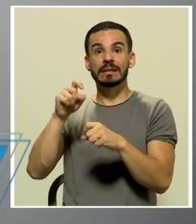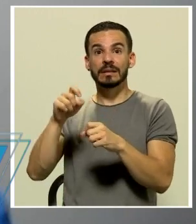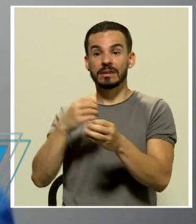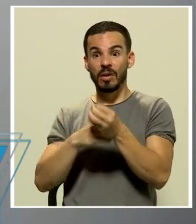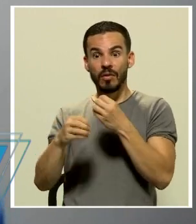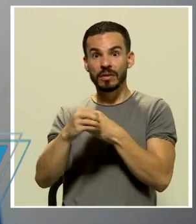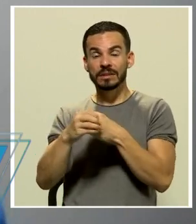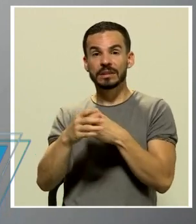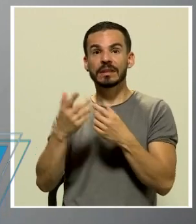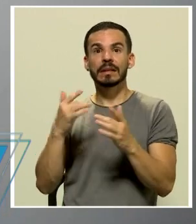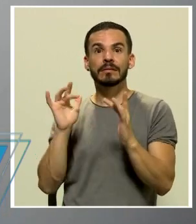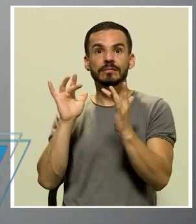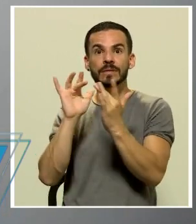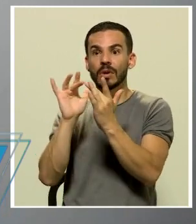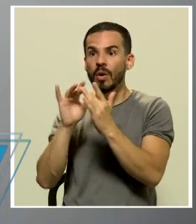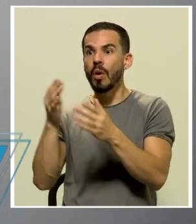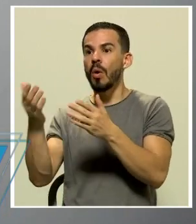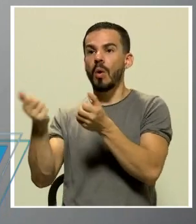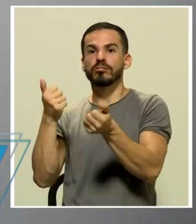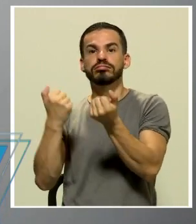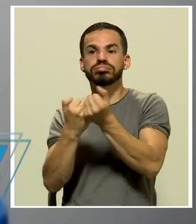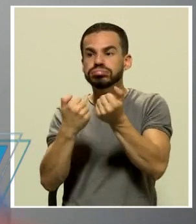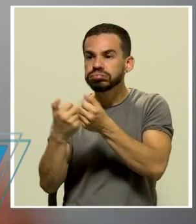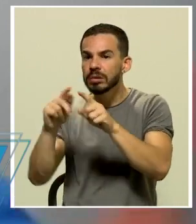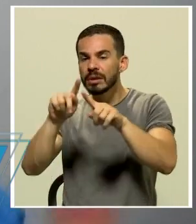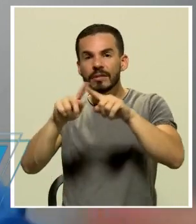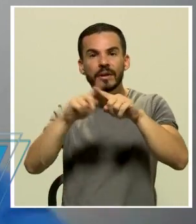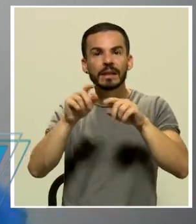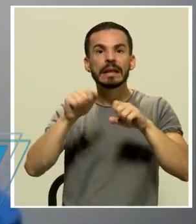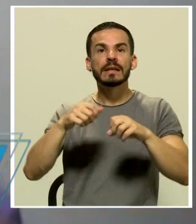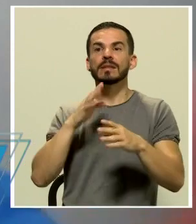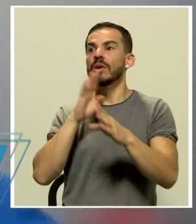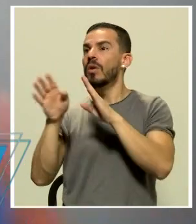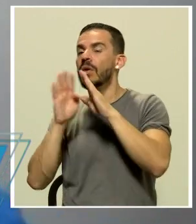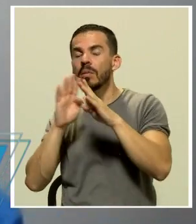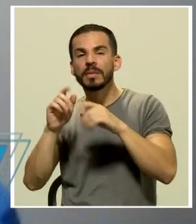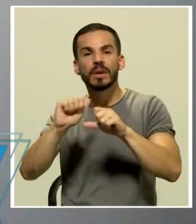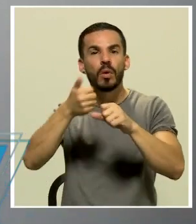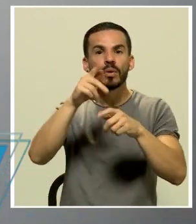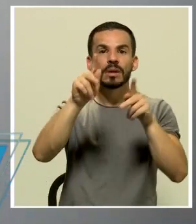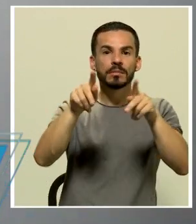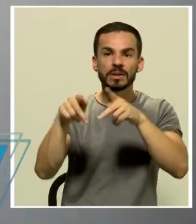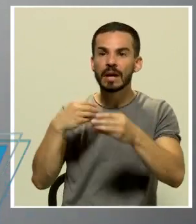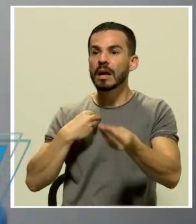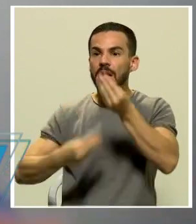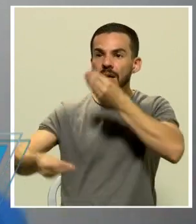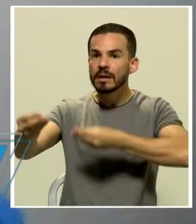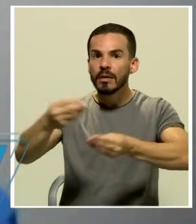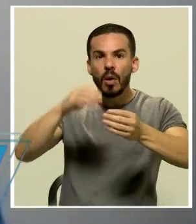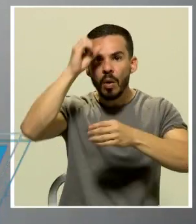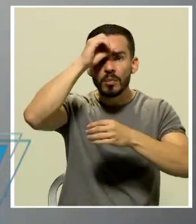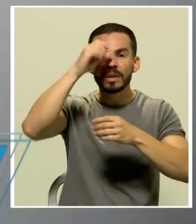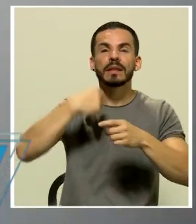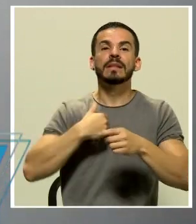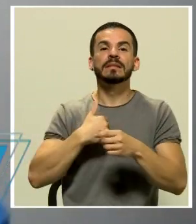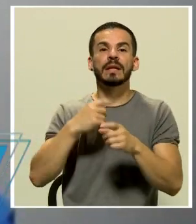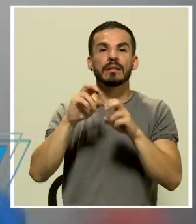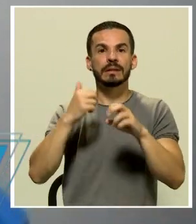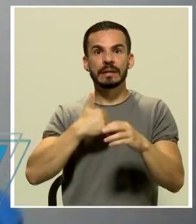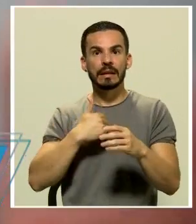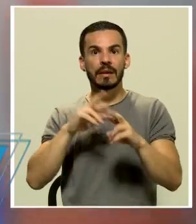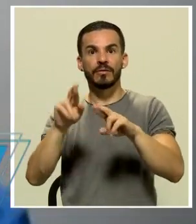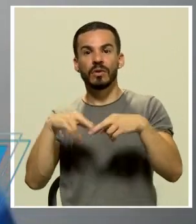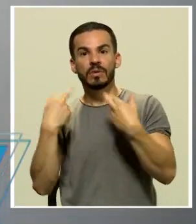oficina, son inherentemente colaborativos. Necesitamos estar conversando, necesitamos estar intercambiando opiniones, necesitamos tener